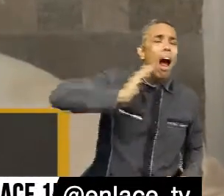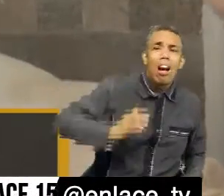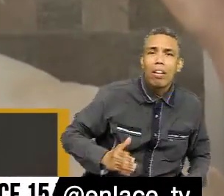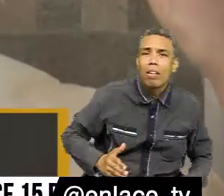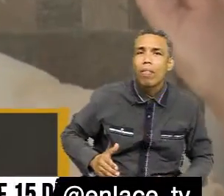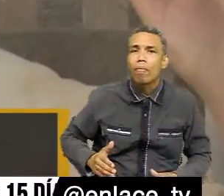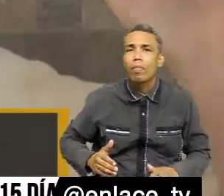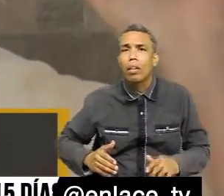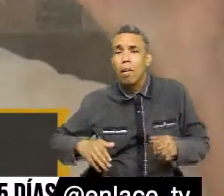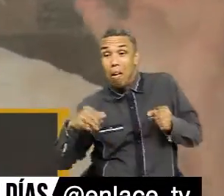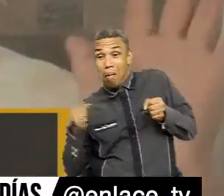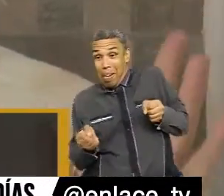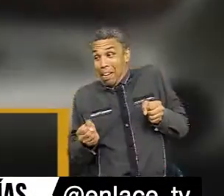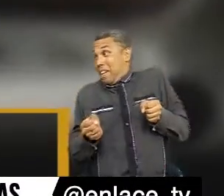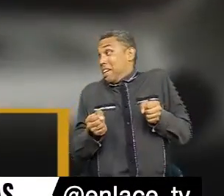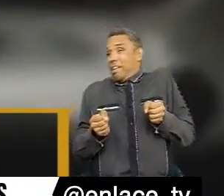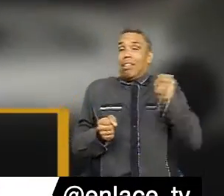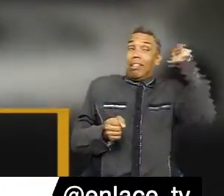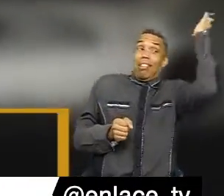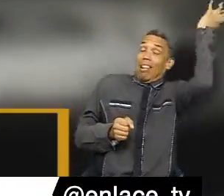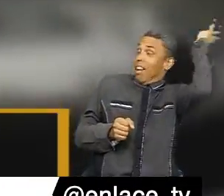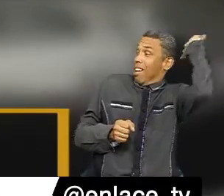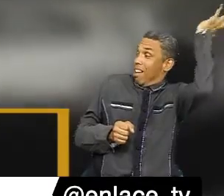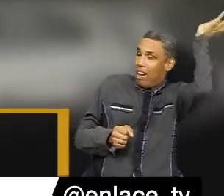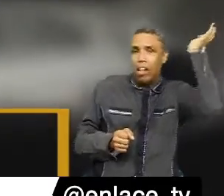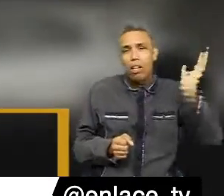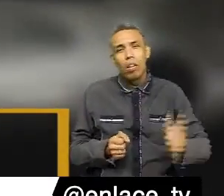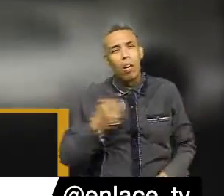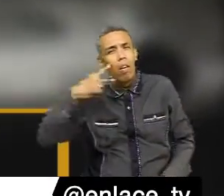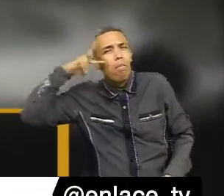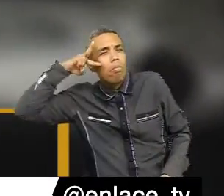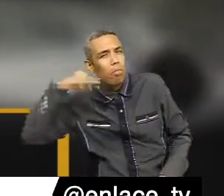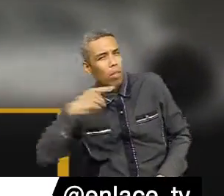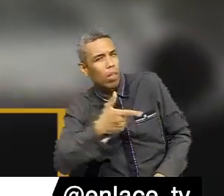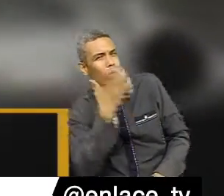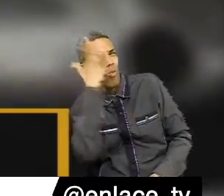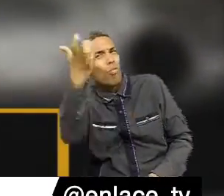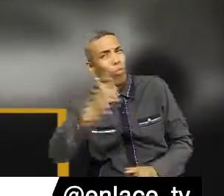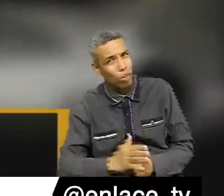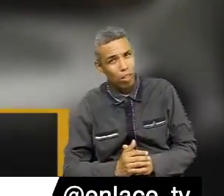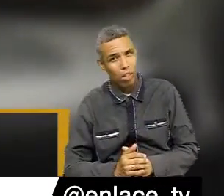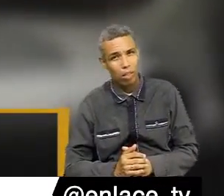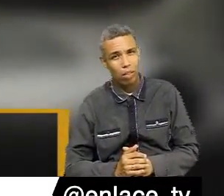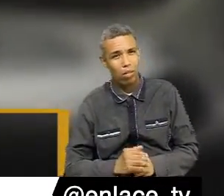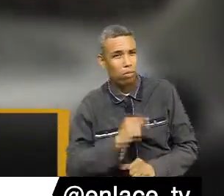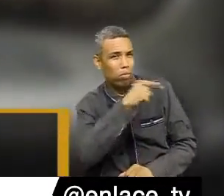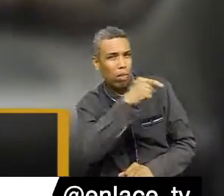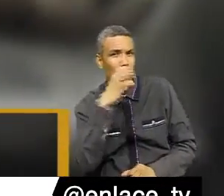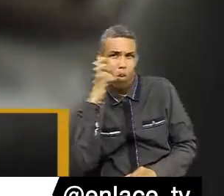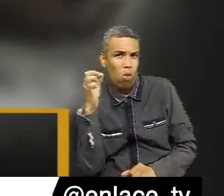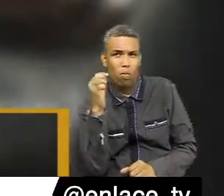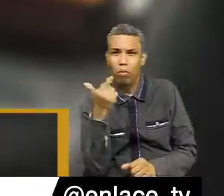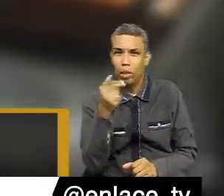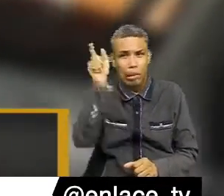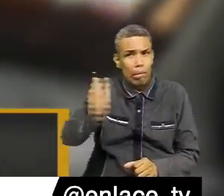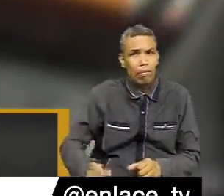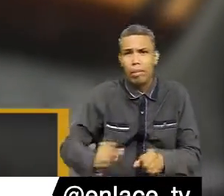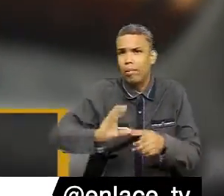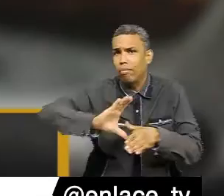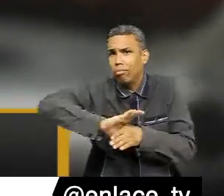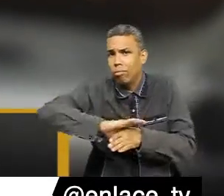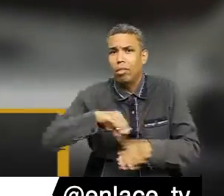adiós. Y se robó los 5,000 pesos. O sea, yo denuncio, ¿por qué? Porque es un taxista, un ladrón puerco. No se robó